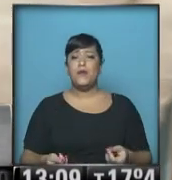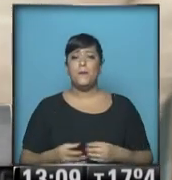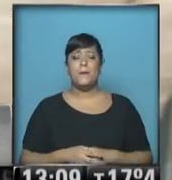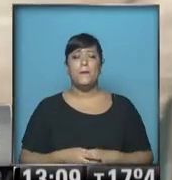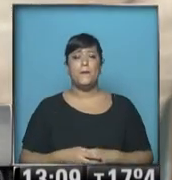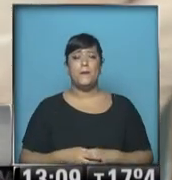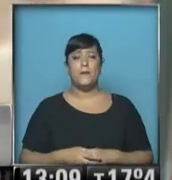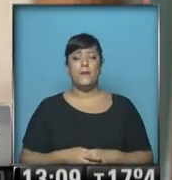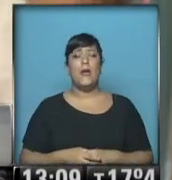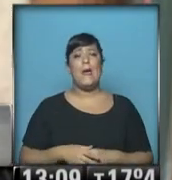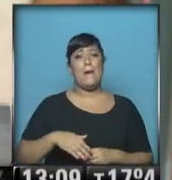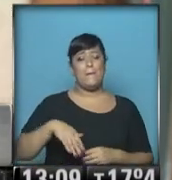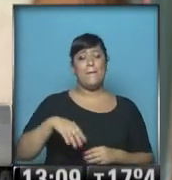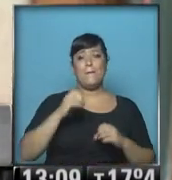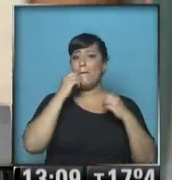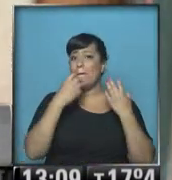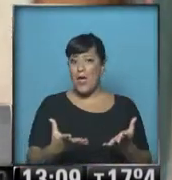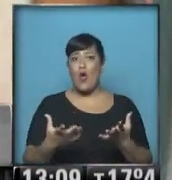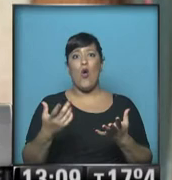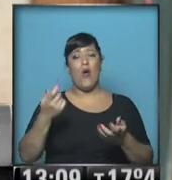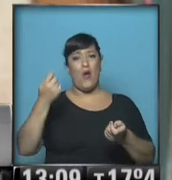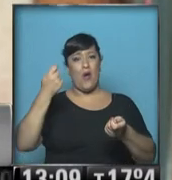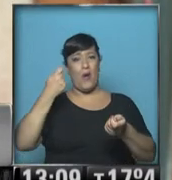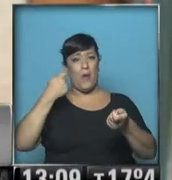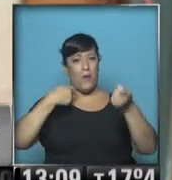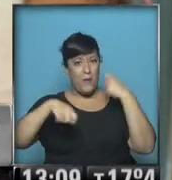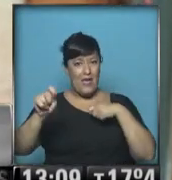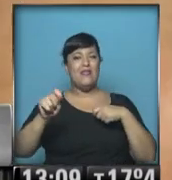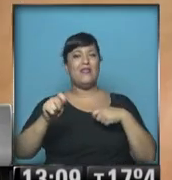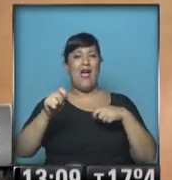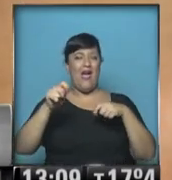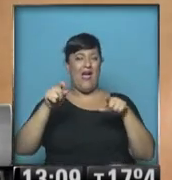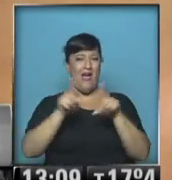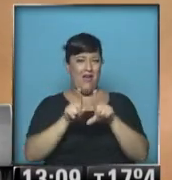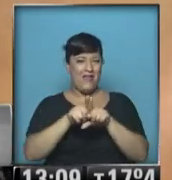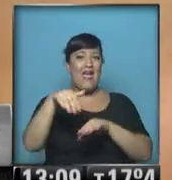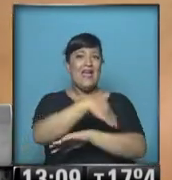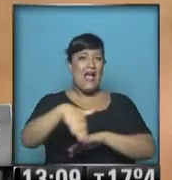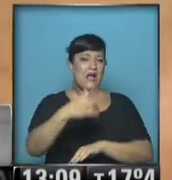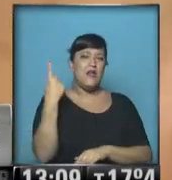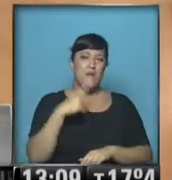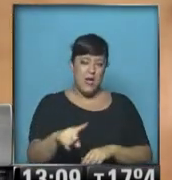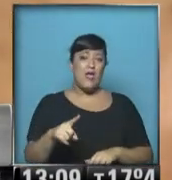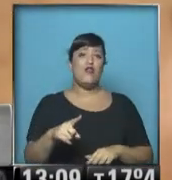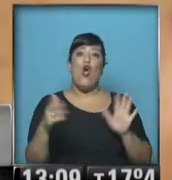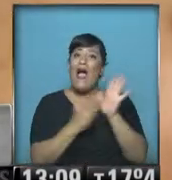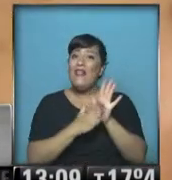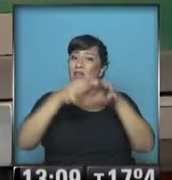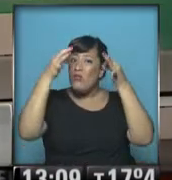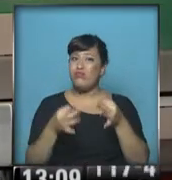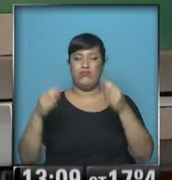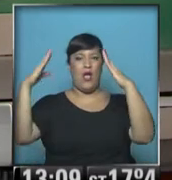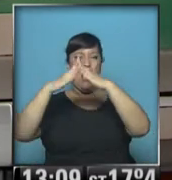que se ven más favorecidos seguramente son la venta ambulante, que es mucho más barato, pero no tienen las mismas garantías por ahí que las casas que